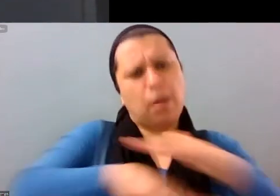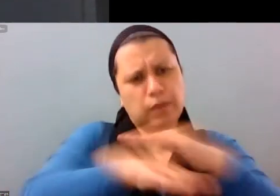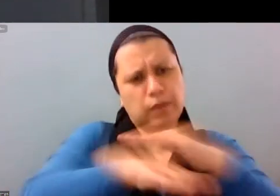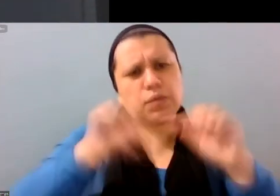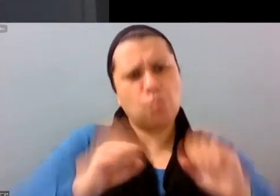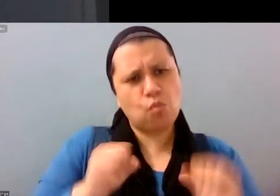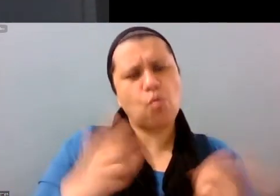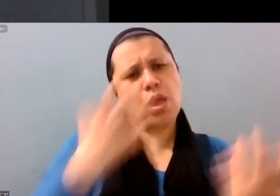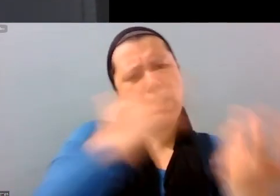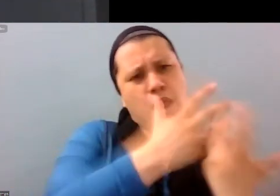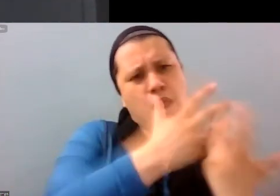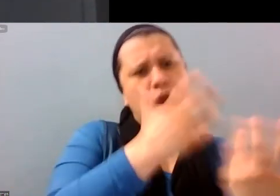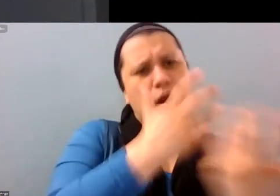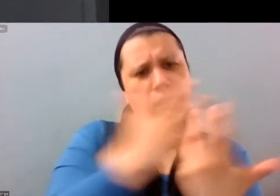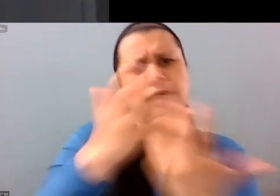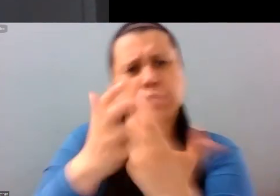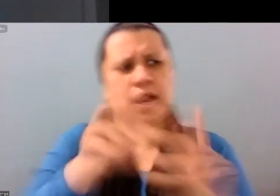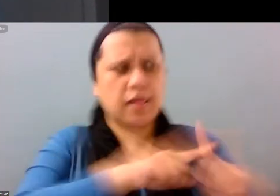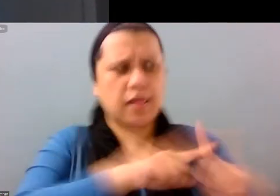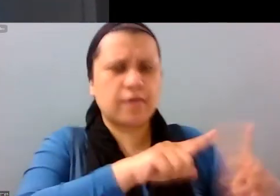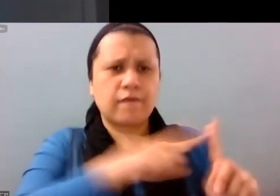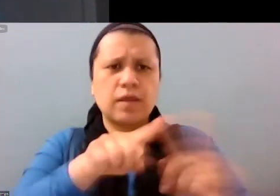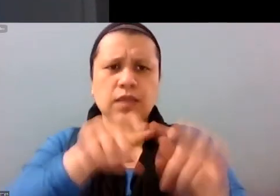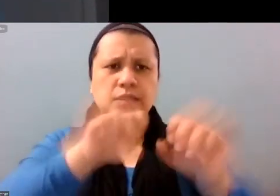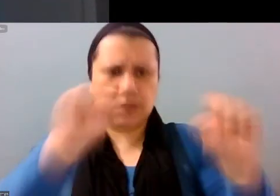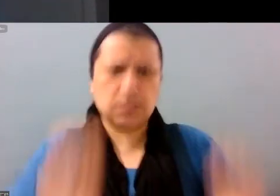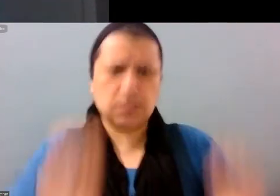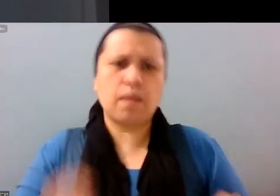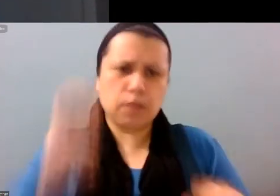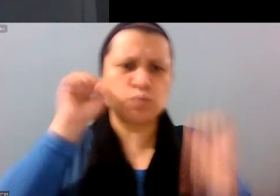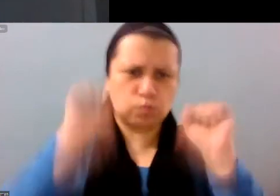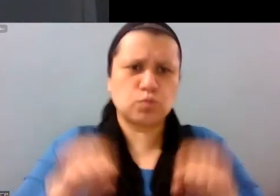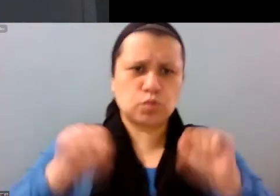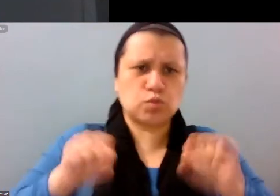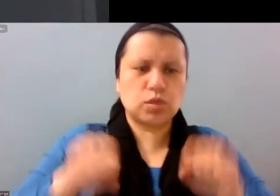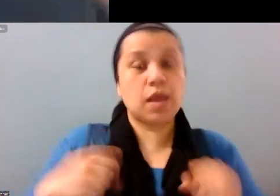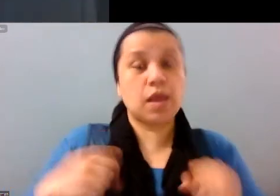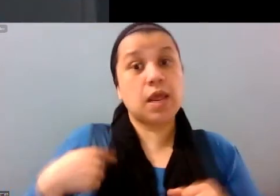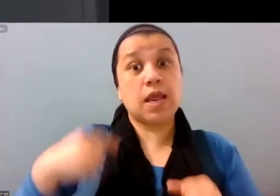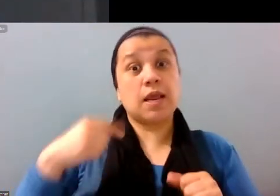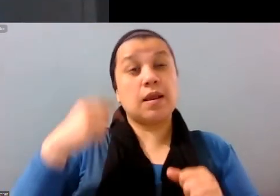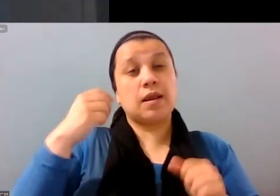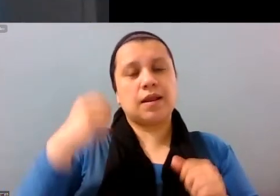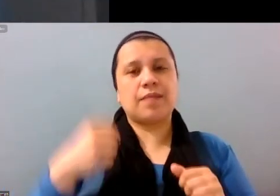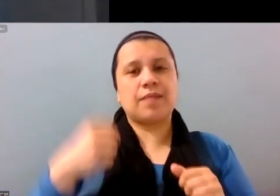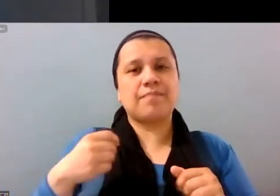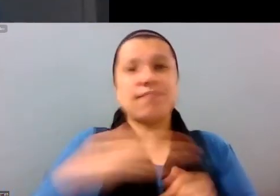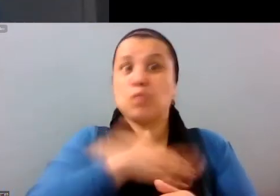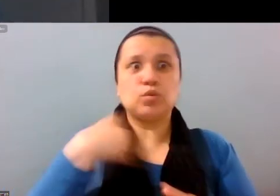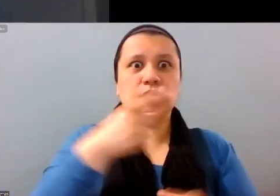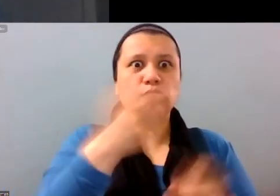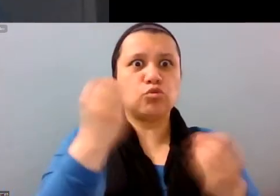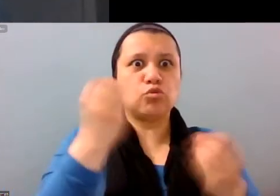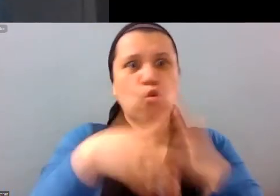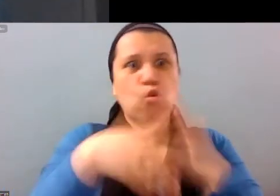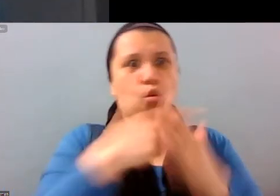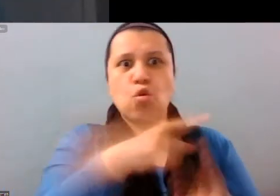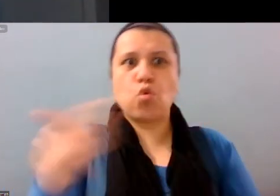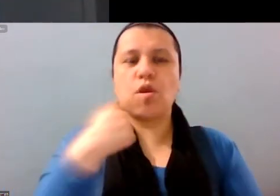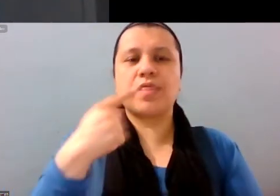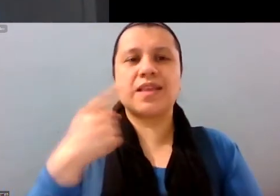esta educación no perder de vista que eso me encanta que todos lo hayan mencionado no perder de vista todos los